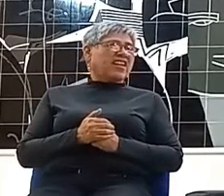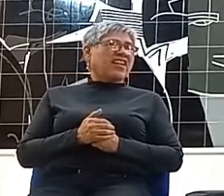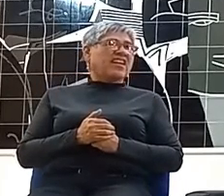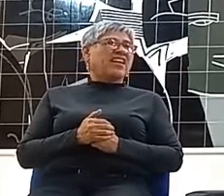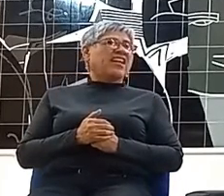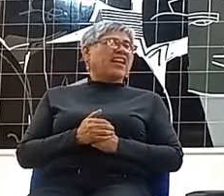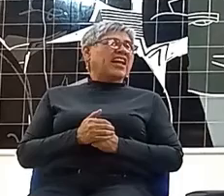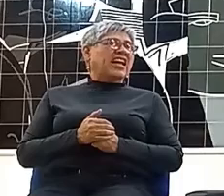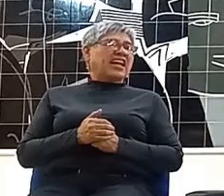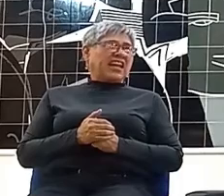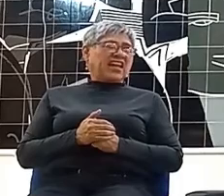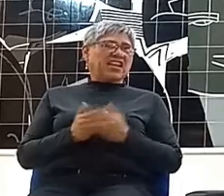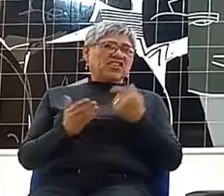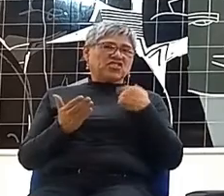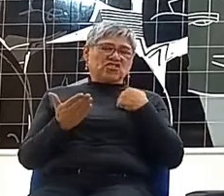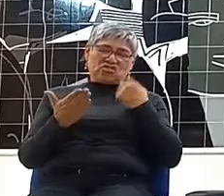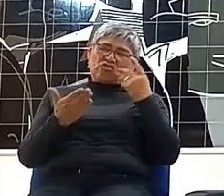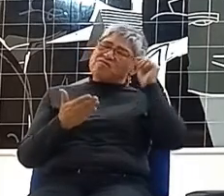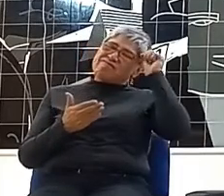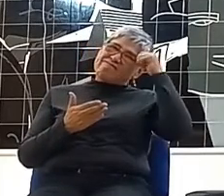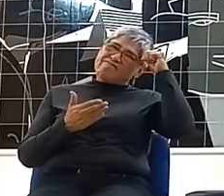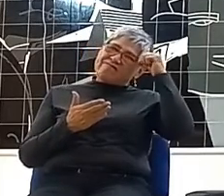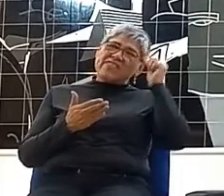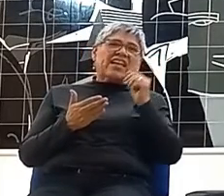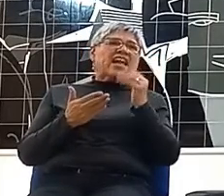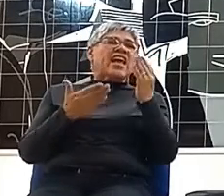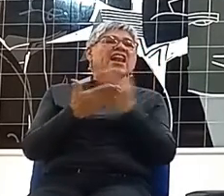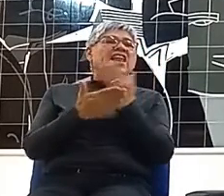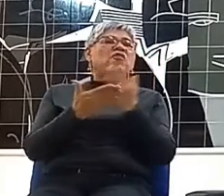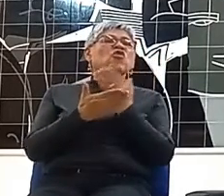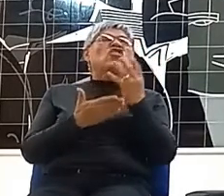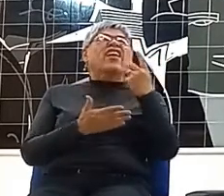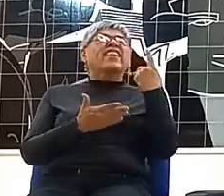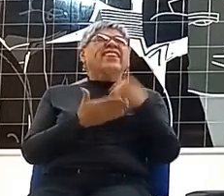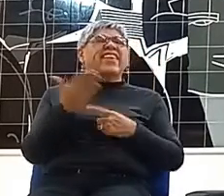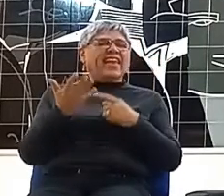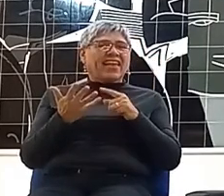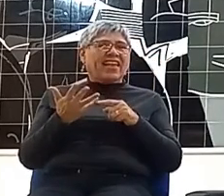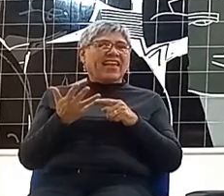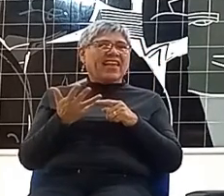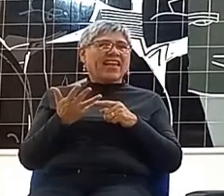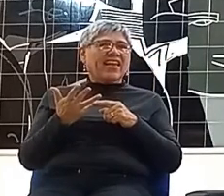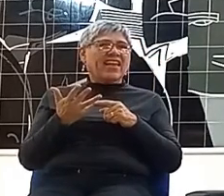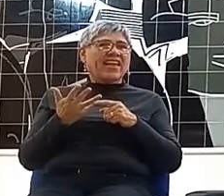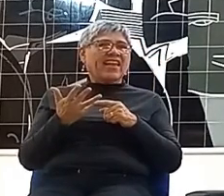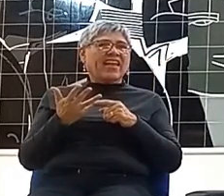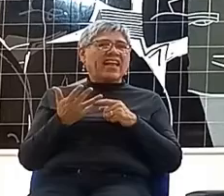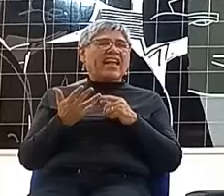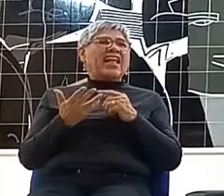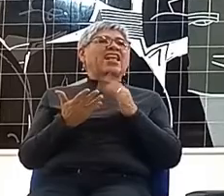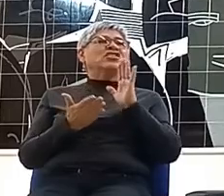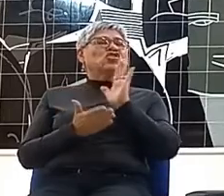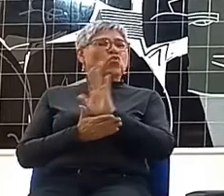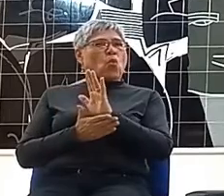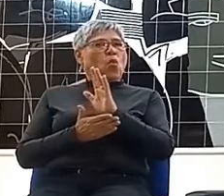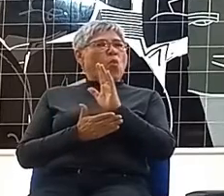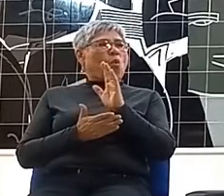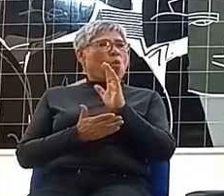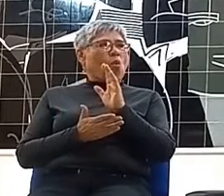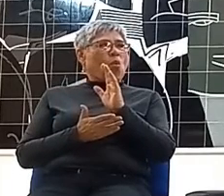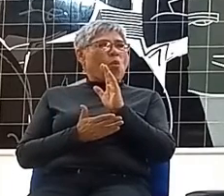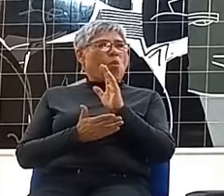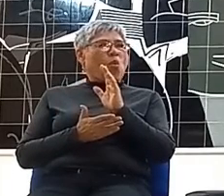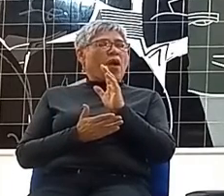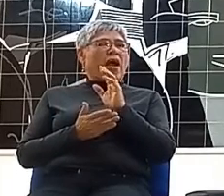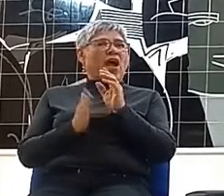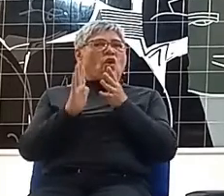reencontrando luego, eran unas versiones liberales sobre